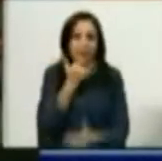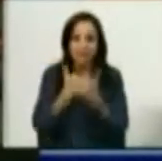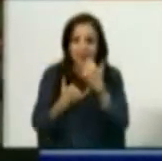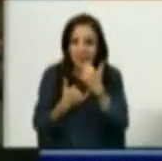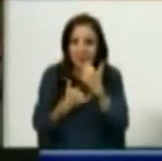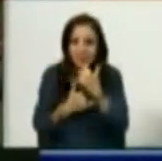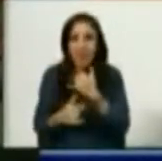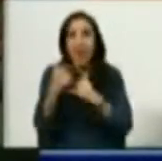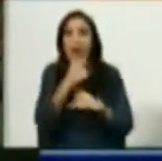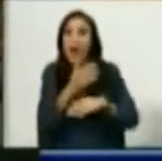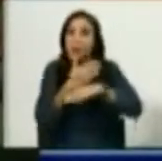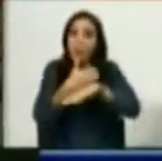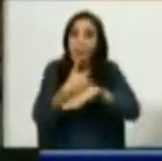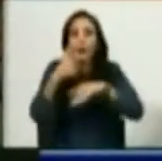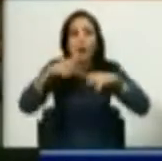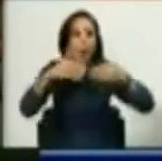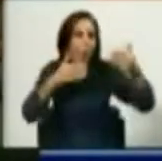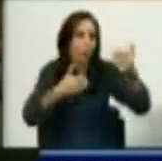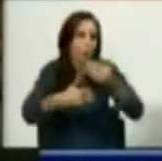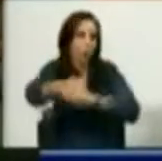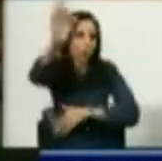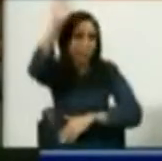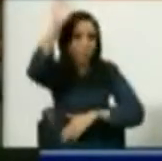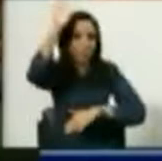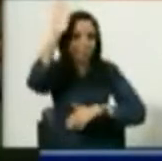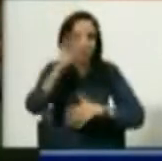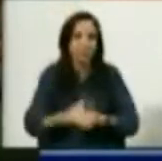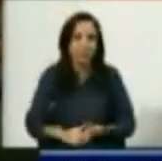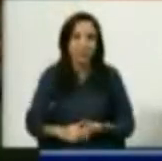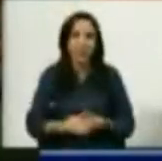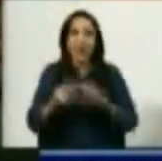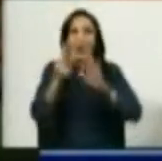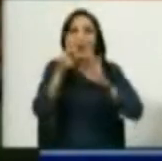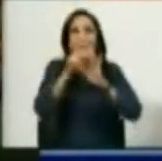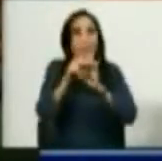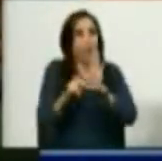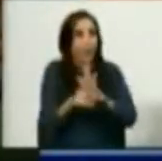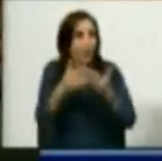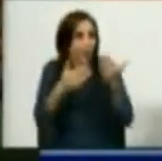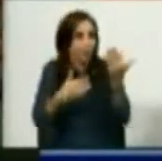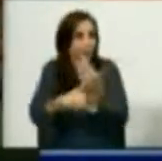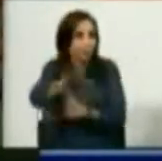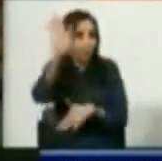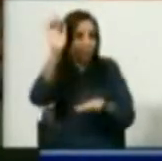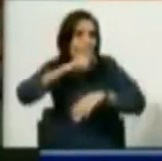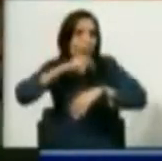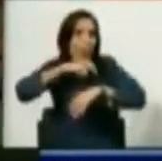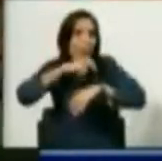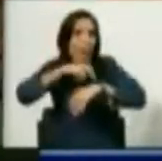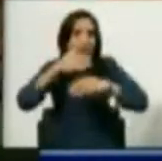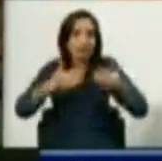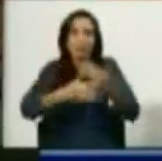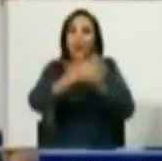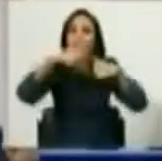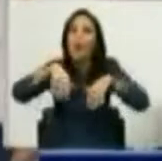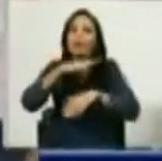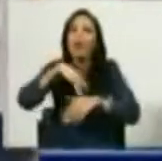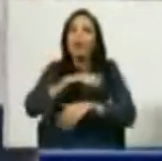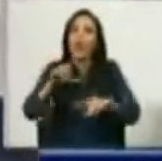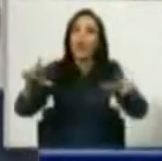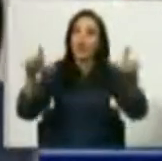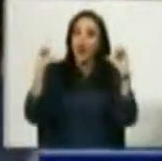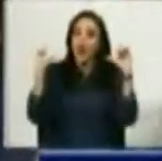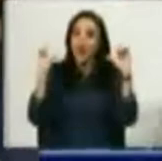terminó temprano el programa Hoy me hago pago hoy no la descubramos Por qué Porque estamos en